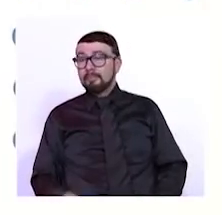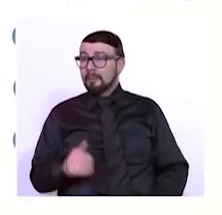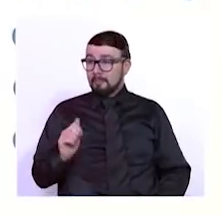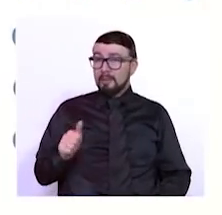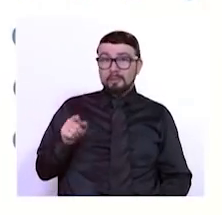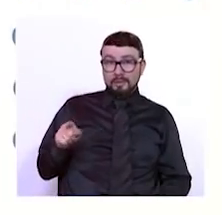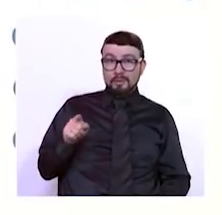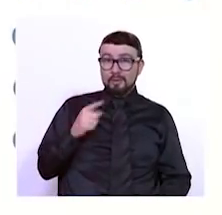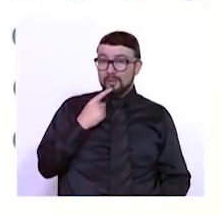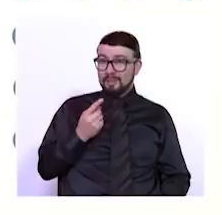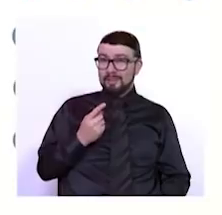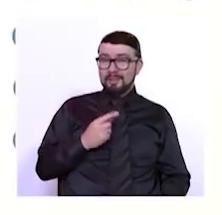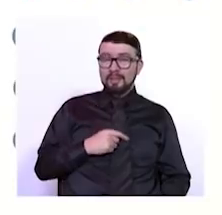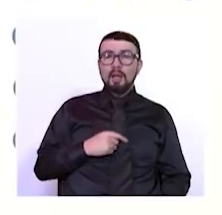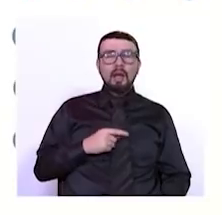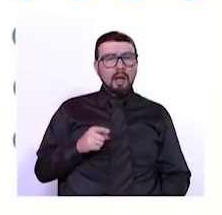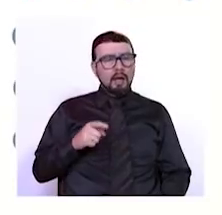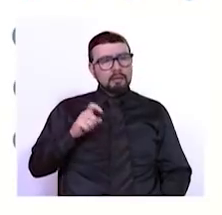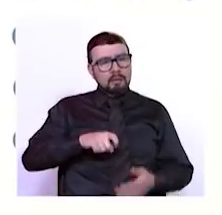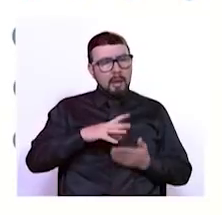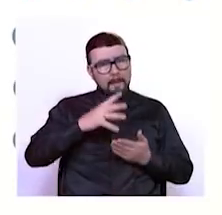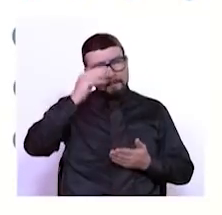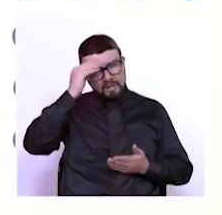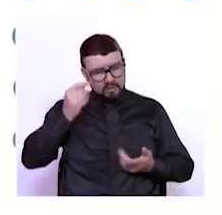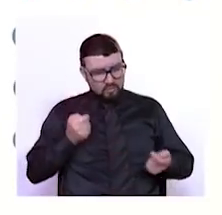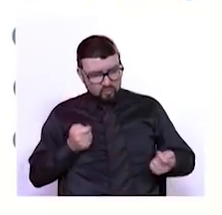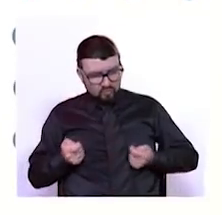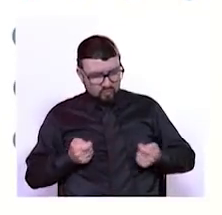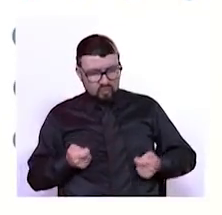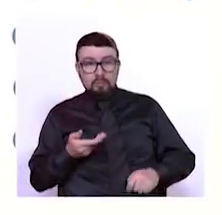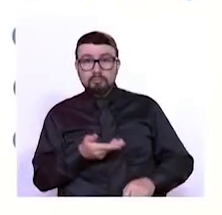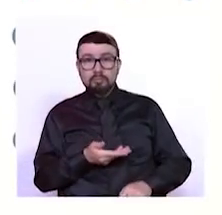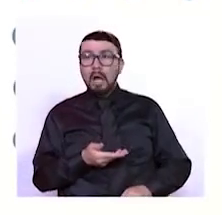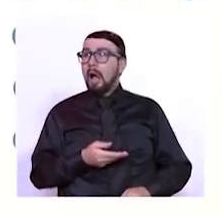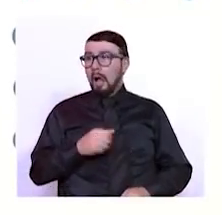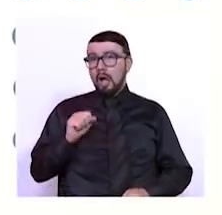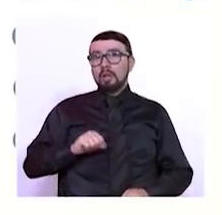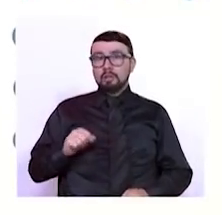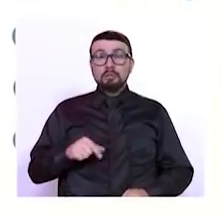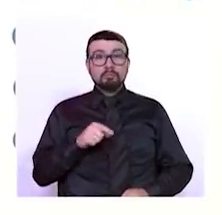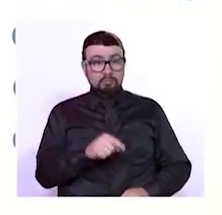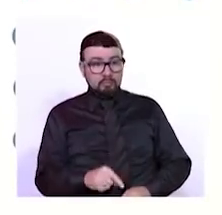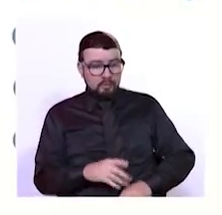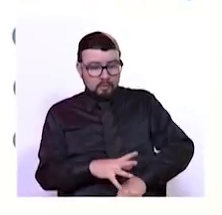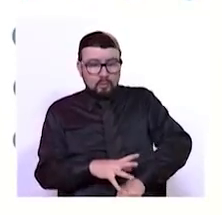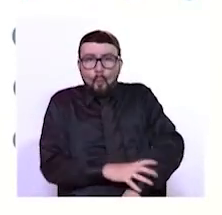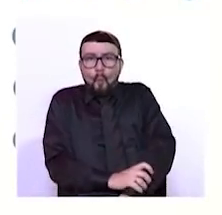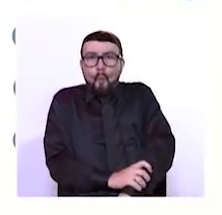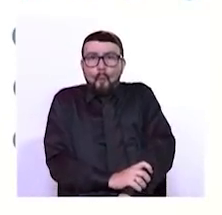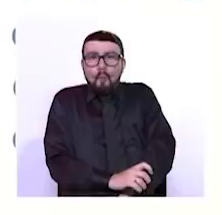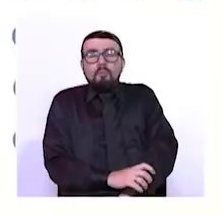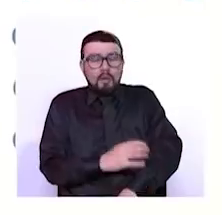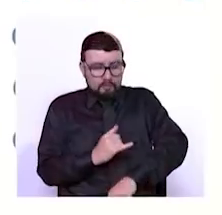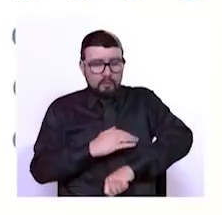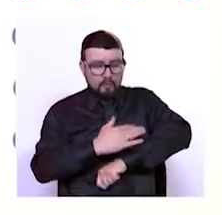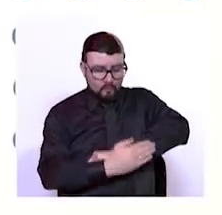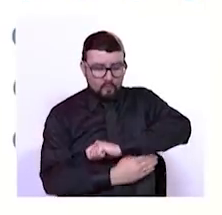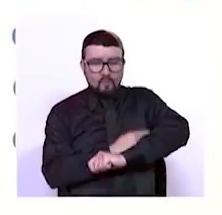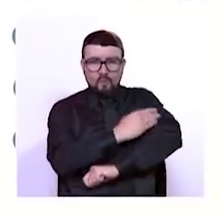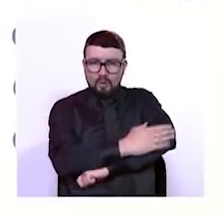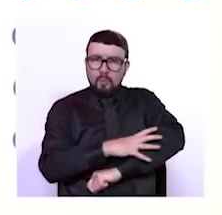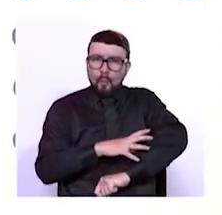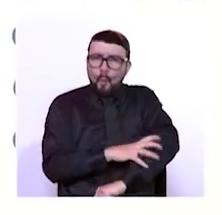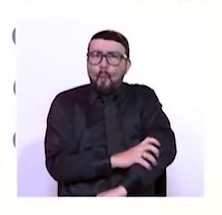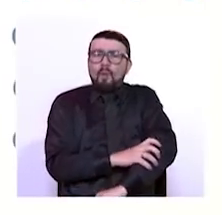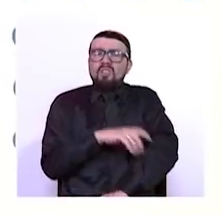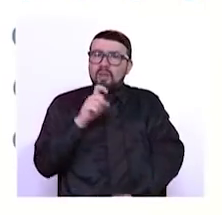Jorge Enrique es, hay que aprender a manejar esto. Sí, apretan, claro, y esa es la función. Deben apretar. Si